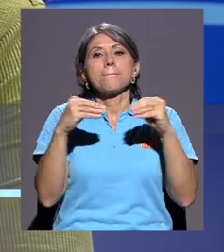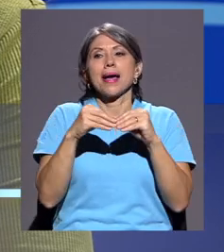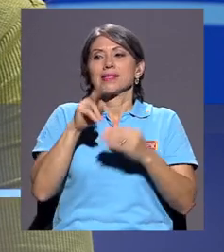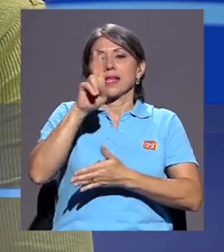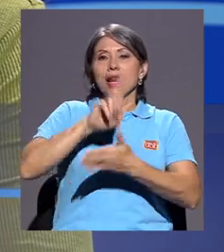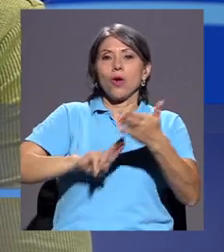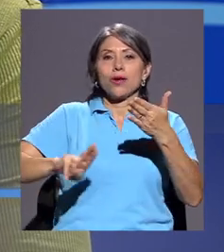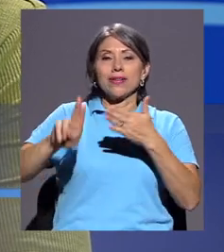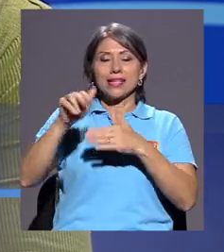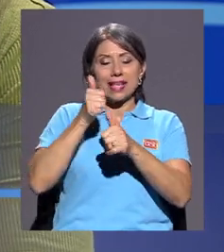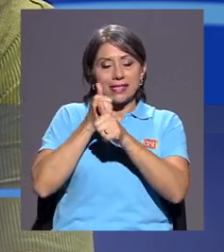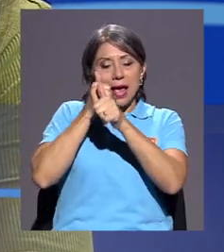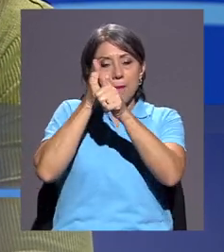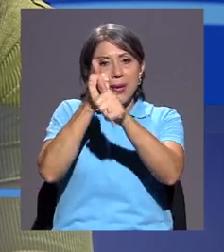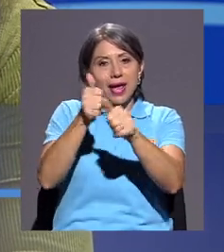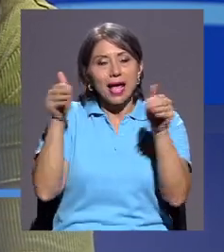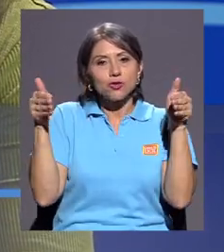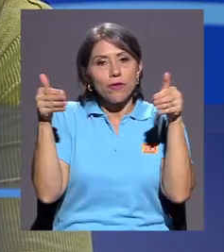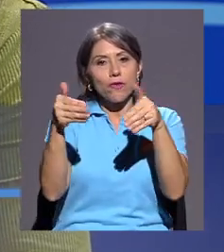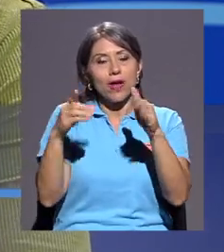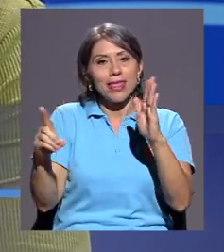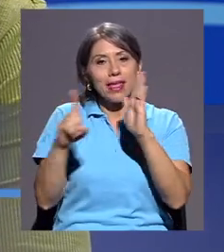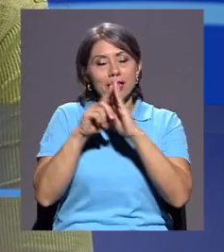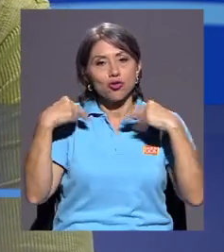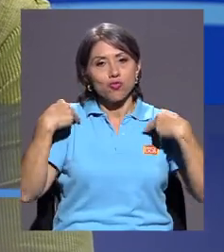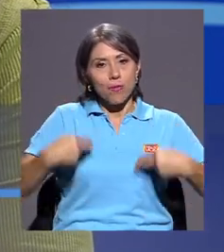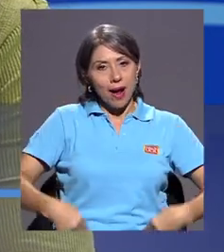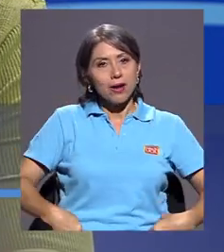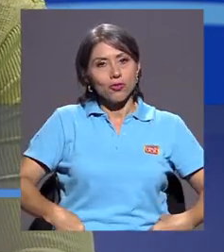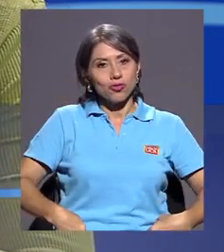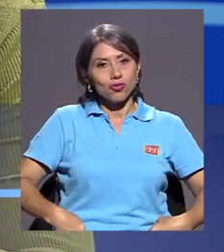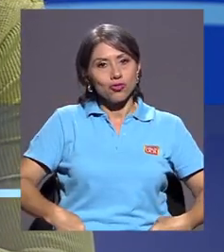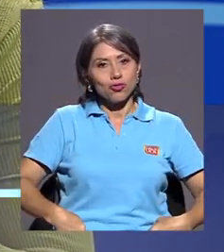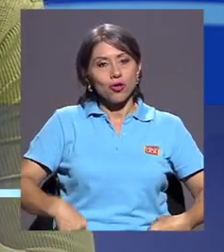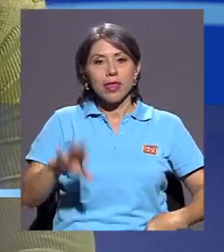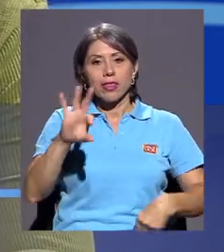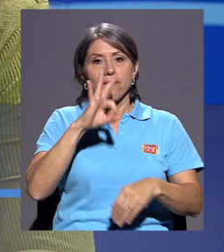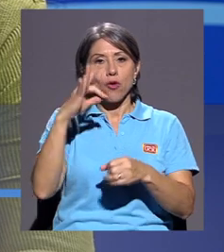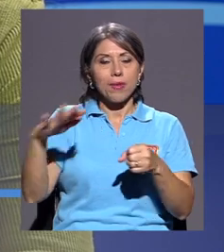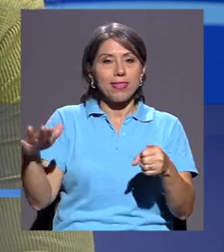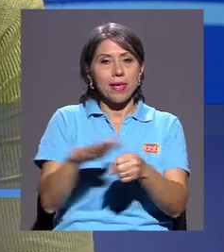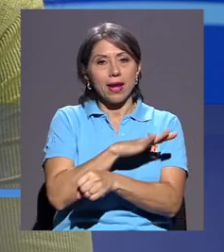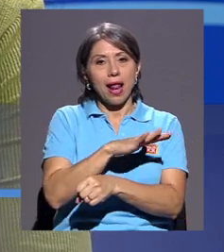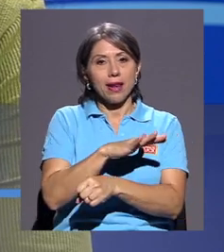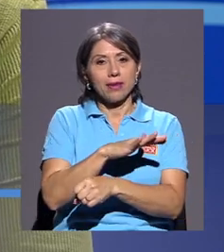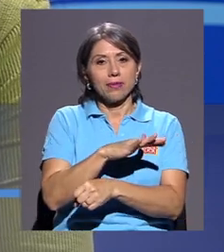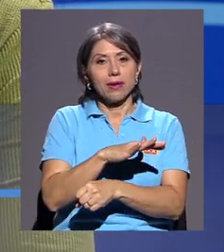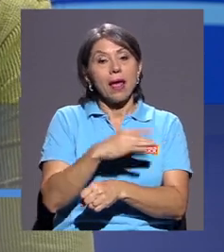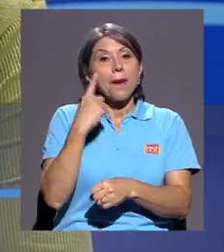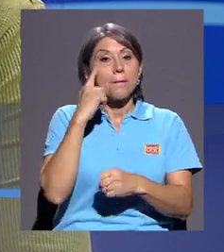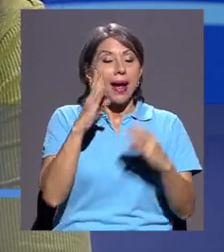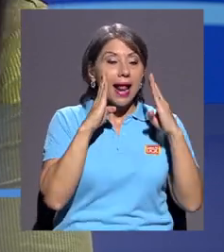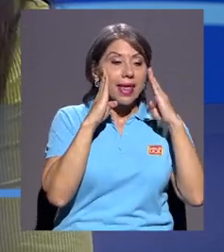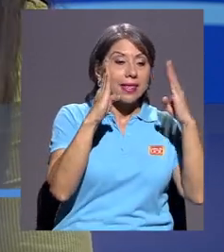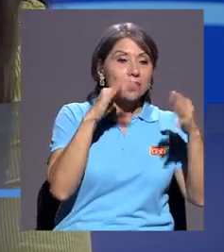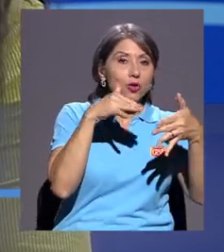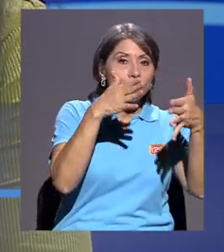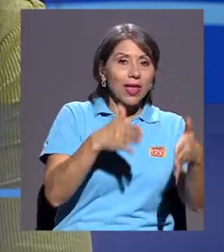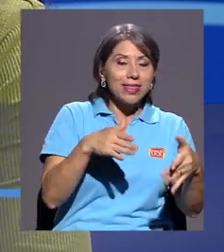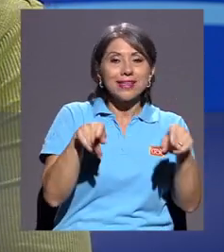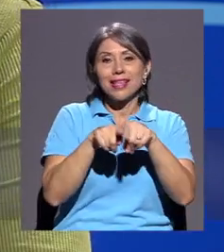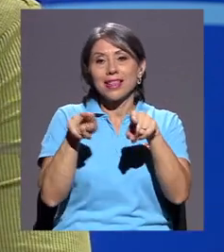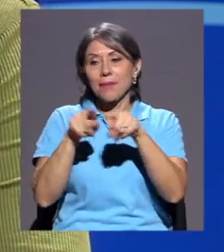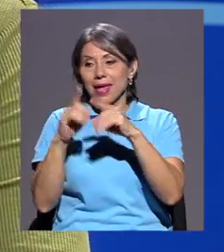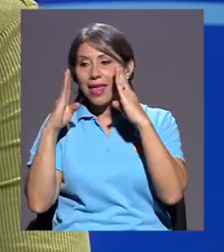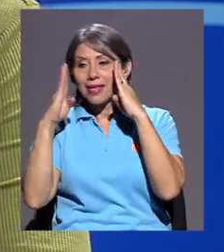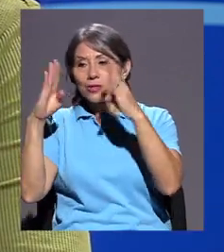universidad se apega a su enfoque en derechos humanos, de una manera integral, ¿verdad?, para tanto la atención de estudiantes como